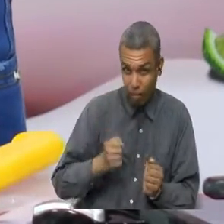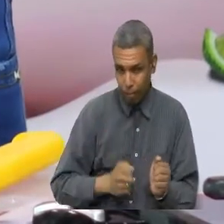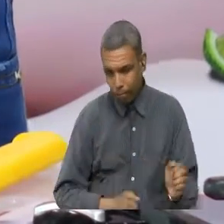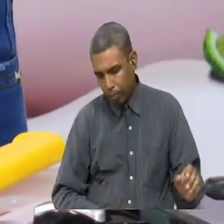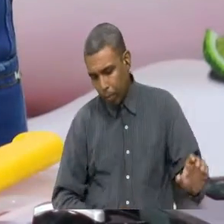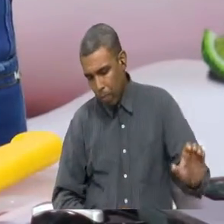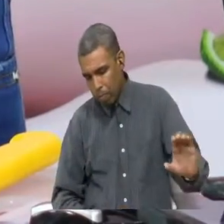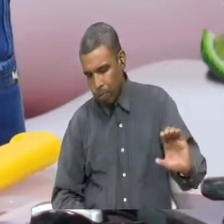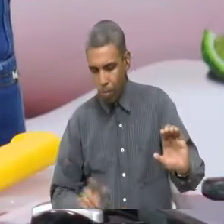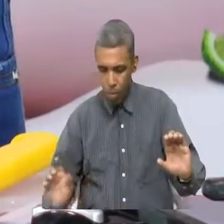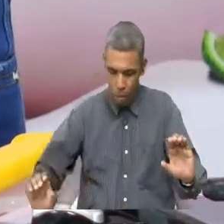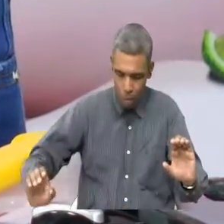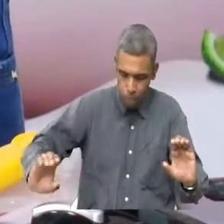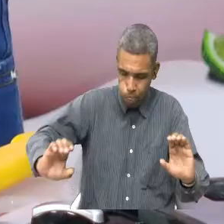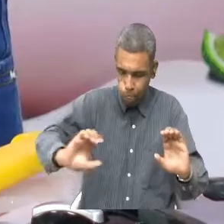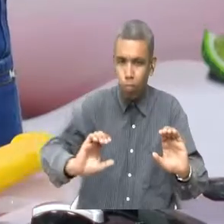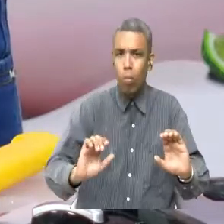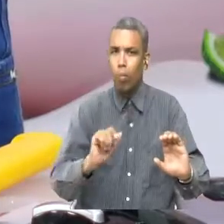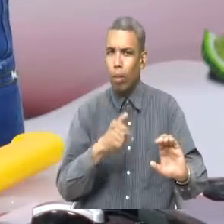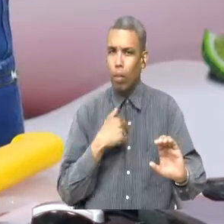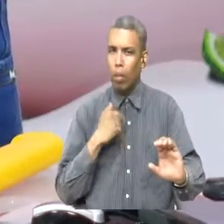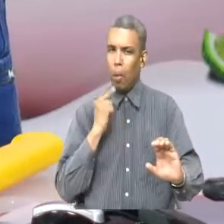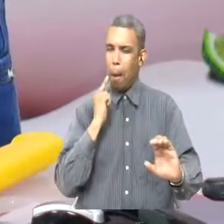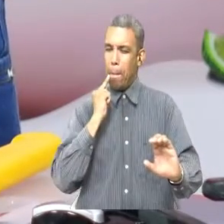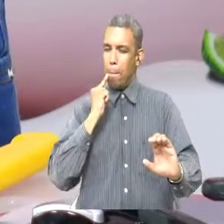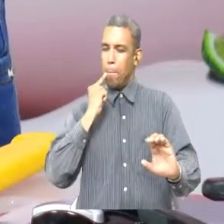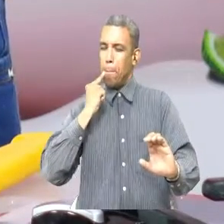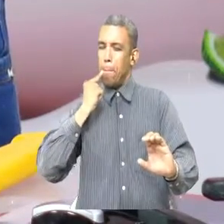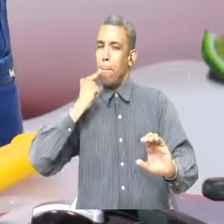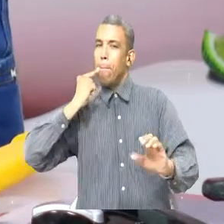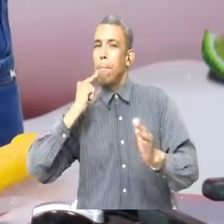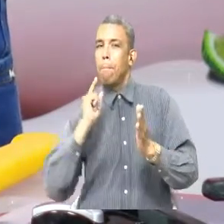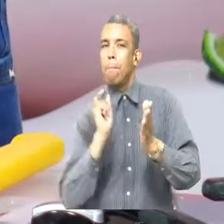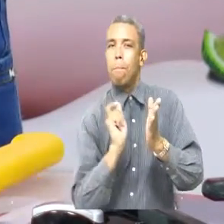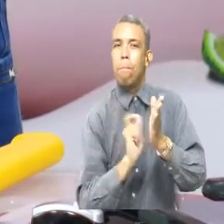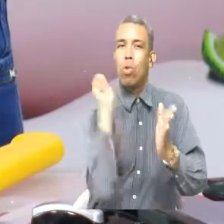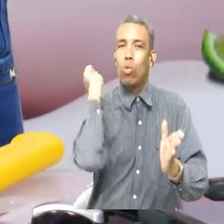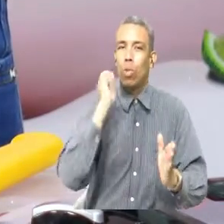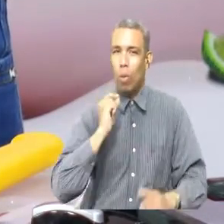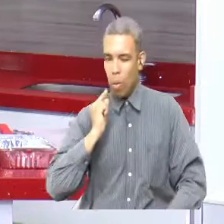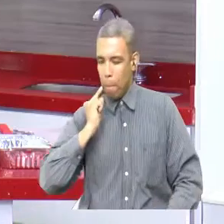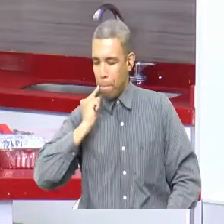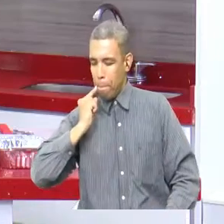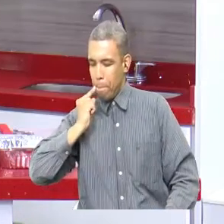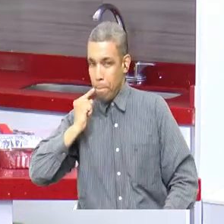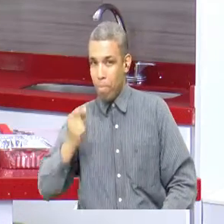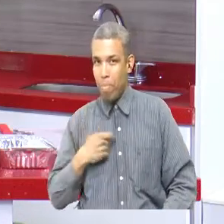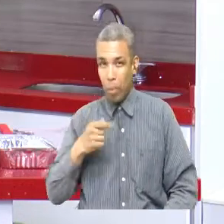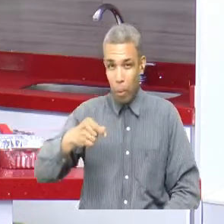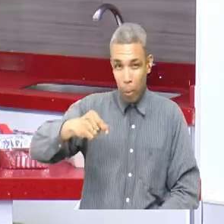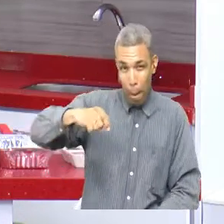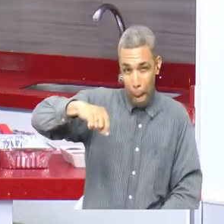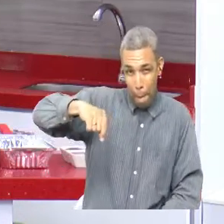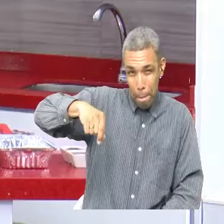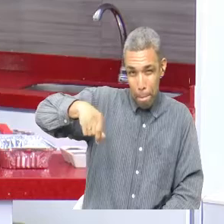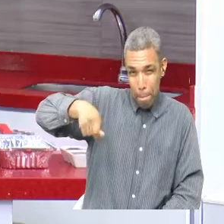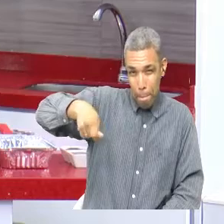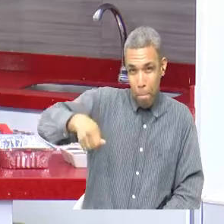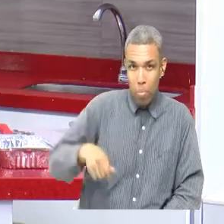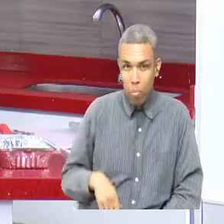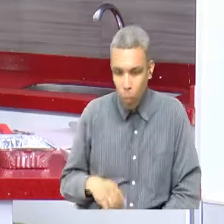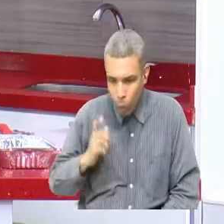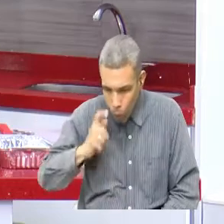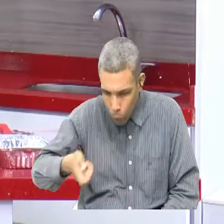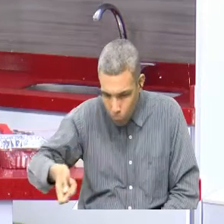del postre la va a dar el limón y es a gusto de ustedes. En el recetario está el gramaje. Es